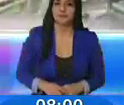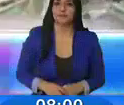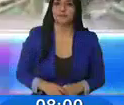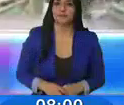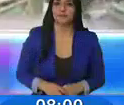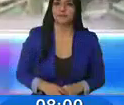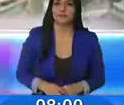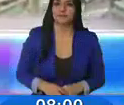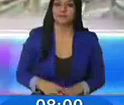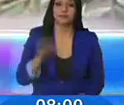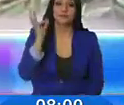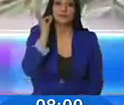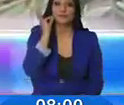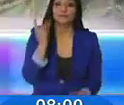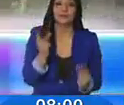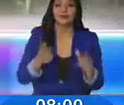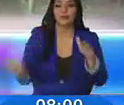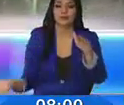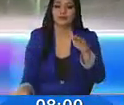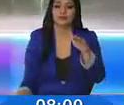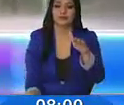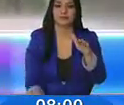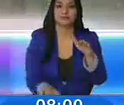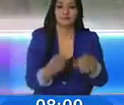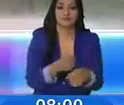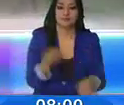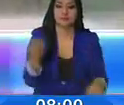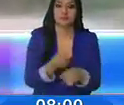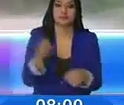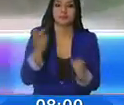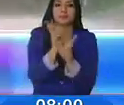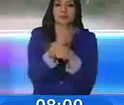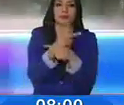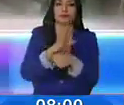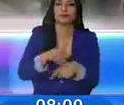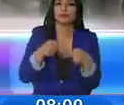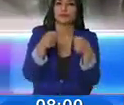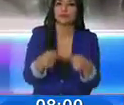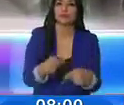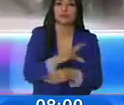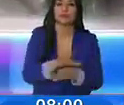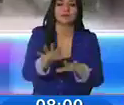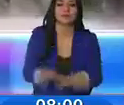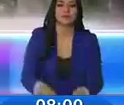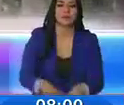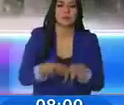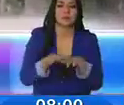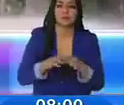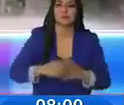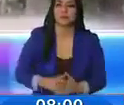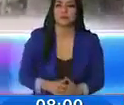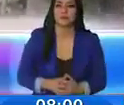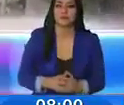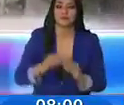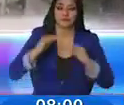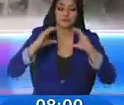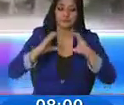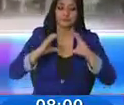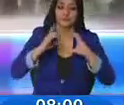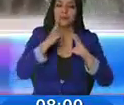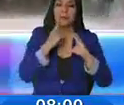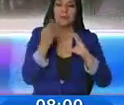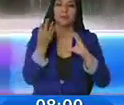Juan apura los primeros cortes en la víspera de la producción diaria en su finca. La elaboración de la panela es